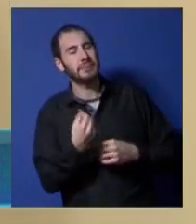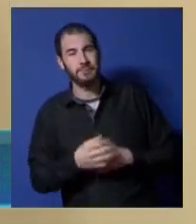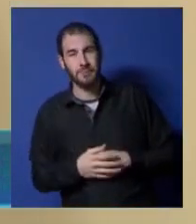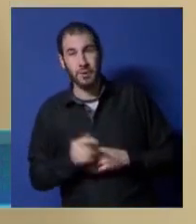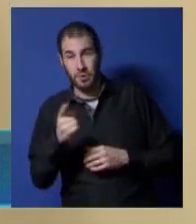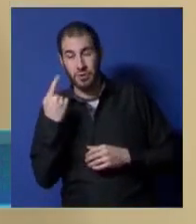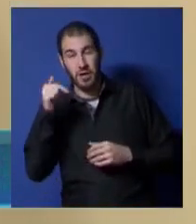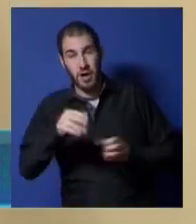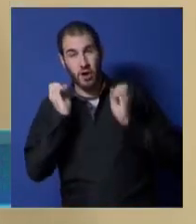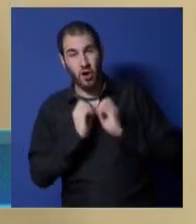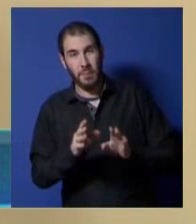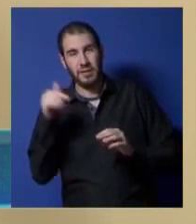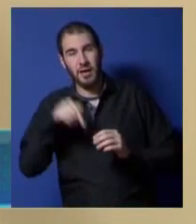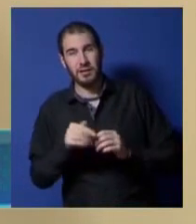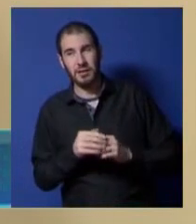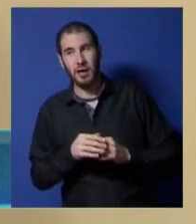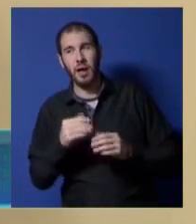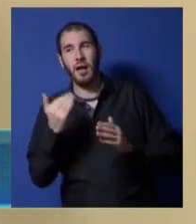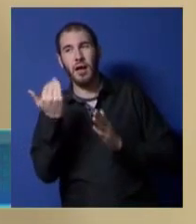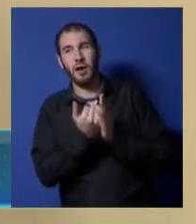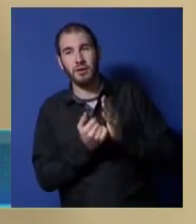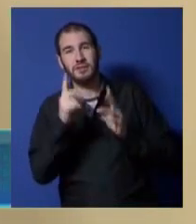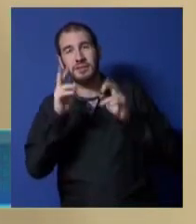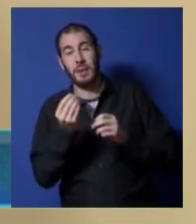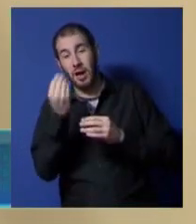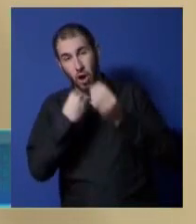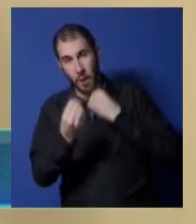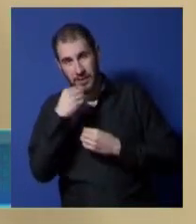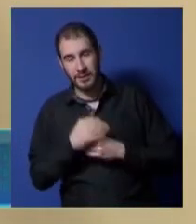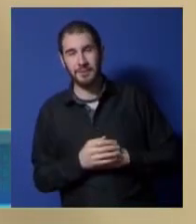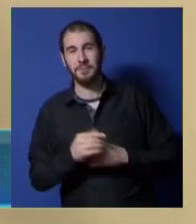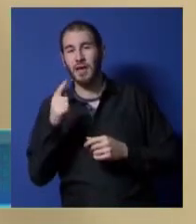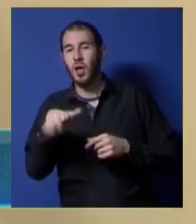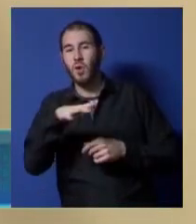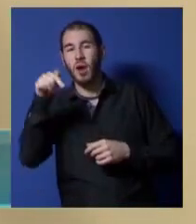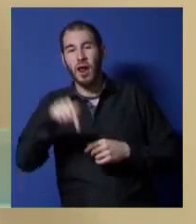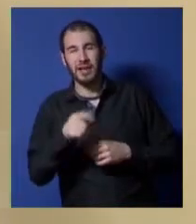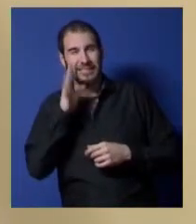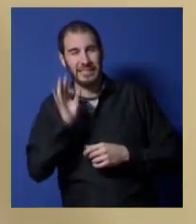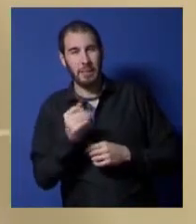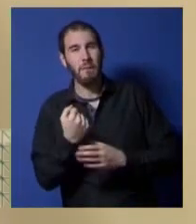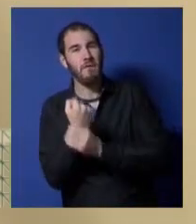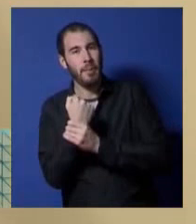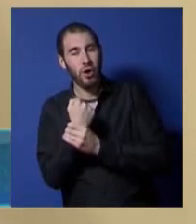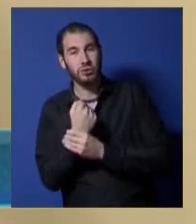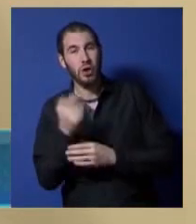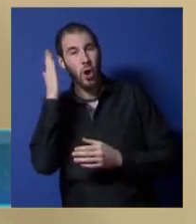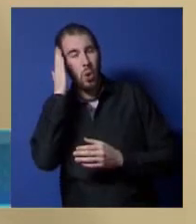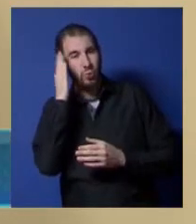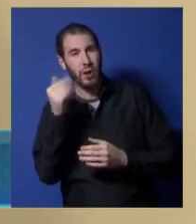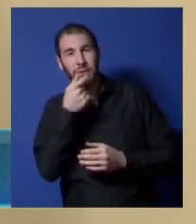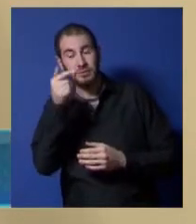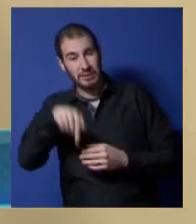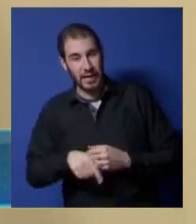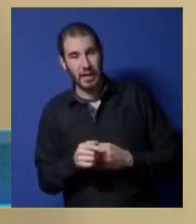porque nosotros empezamos a hablar puntualmente de lo gastronómico, ¿sí? Ya sabemos que es un lugar popular y cultural para el